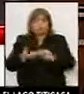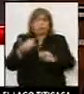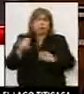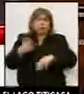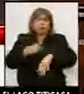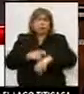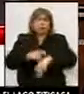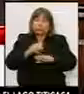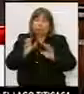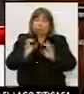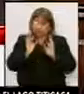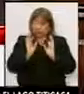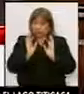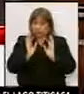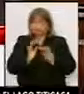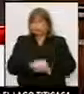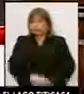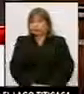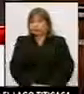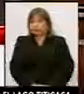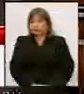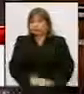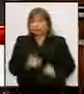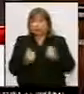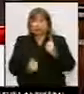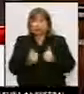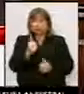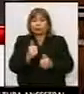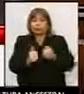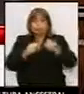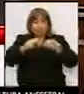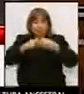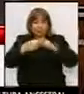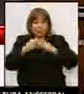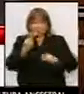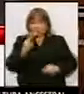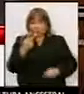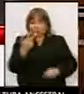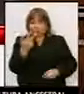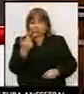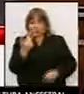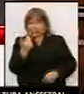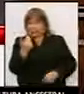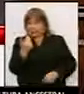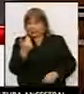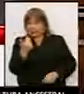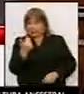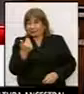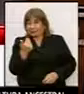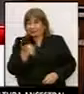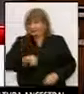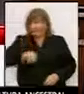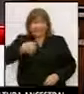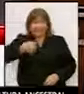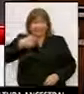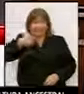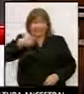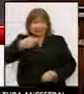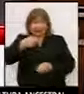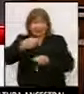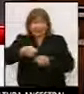Y lo hacemos por lo siguiente. ¿Cuál es el problema? El año 2013, el directorio del Banco